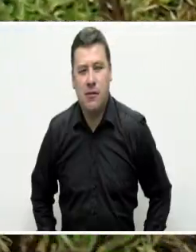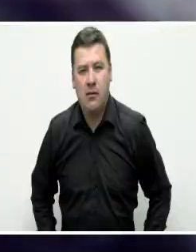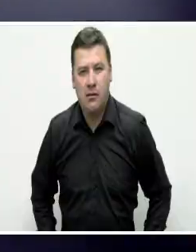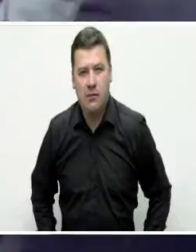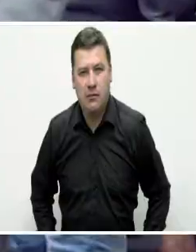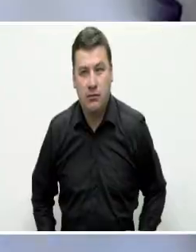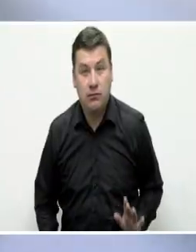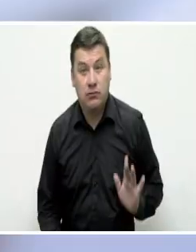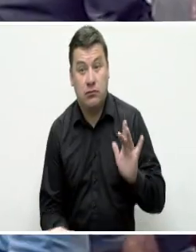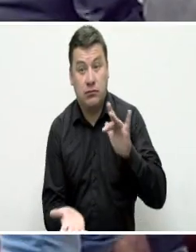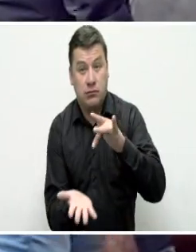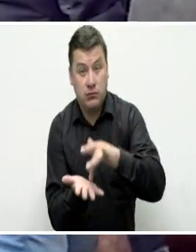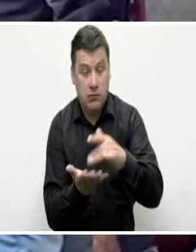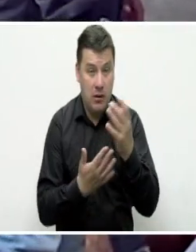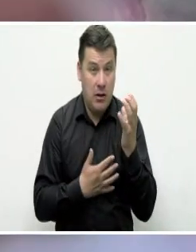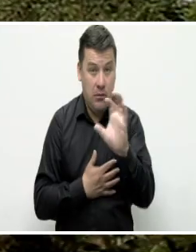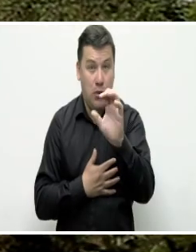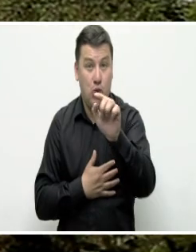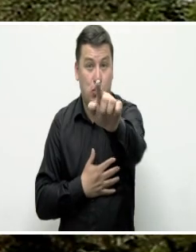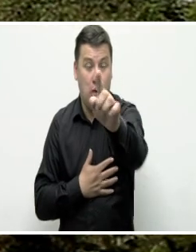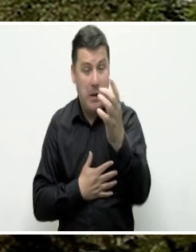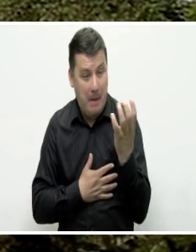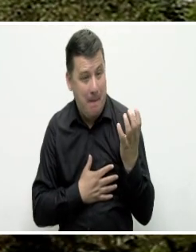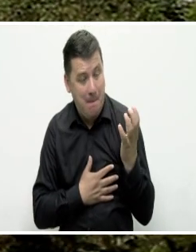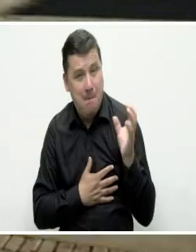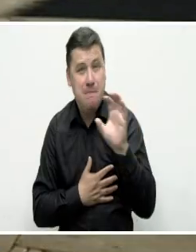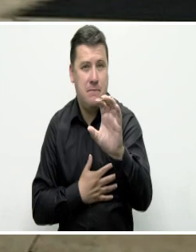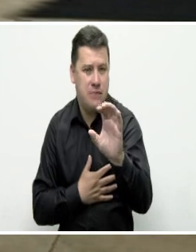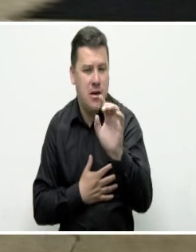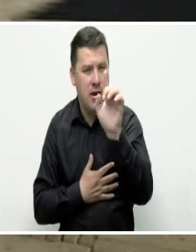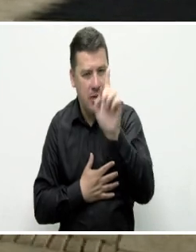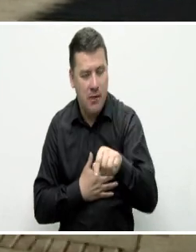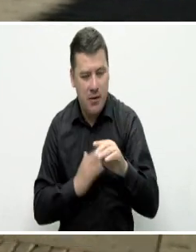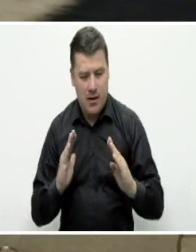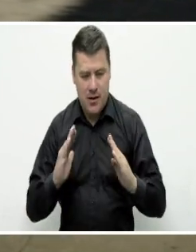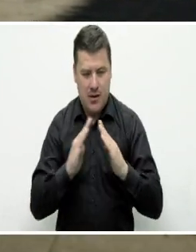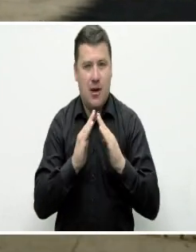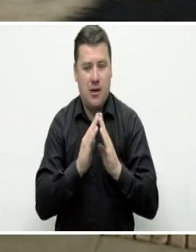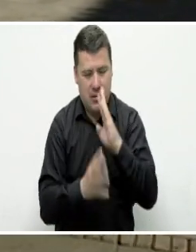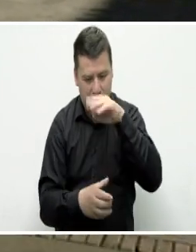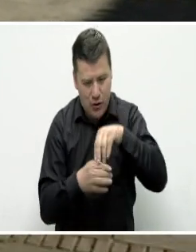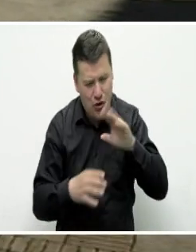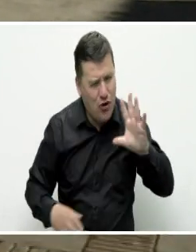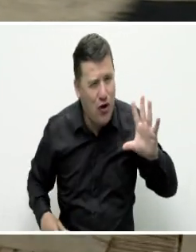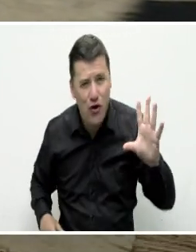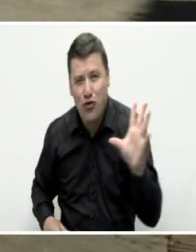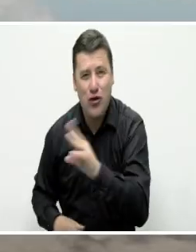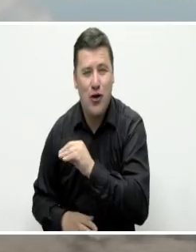Llegas a un país, a tu país, que es también la casa de todos.